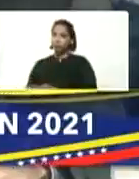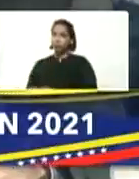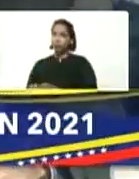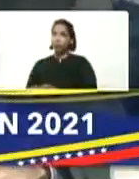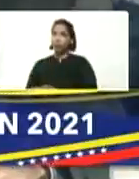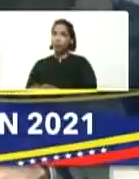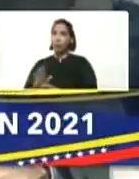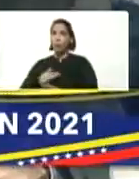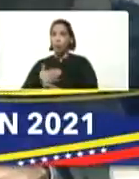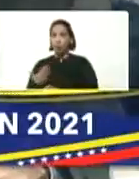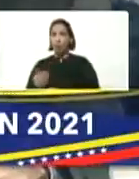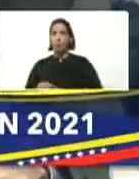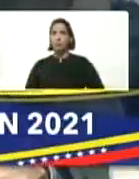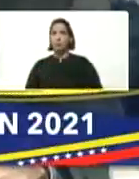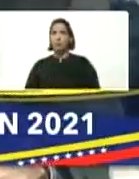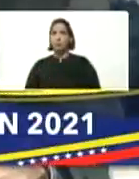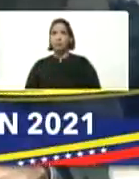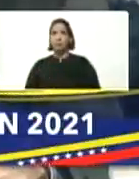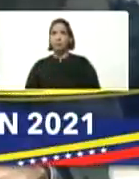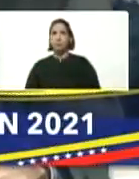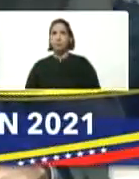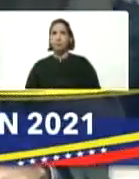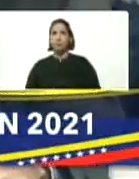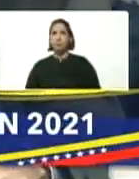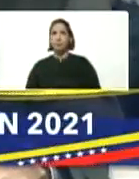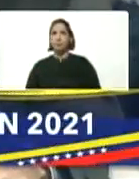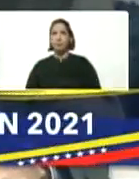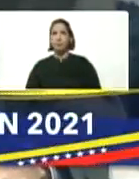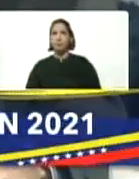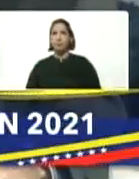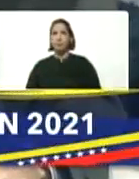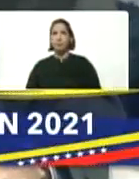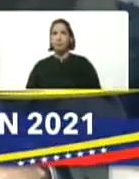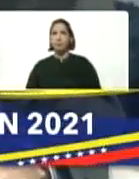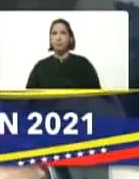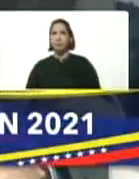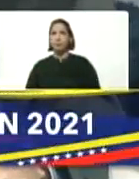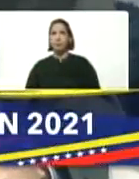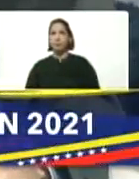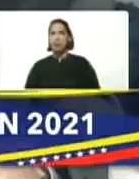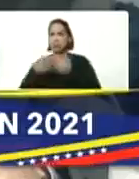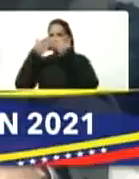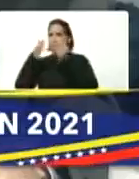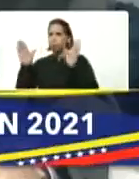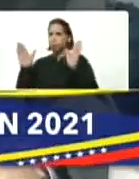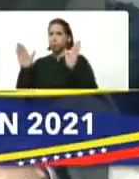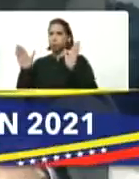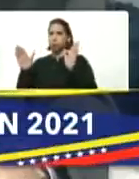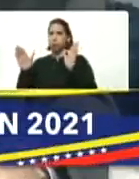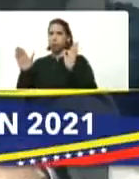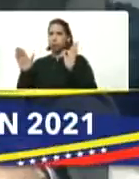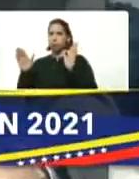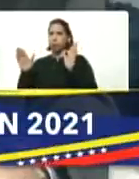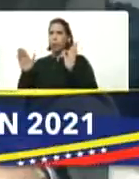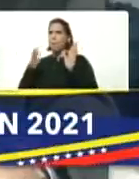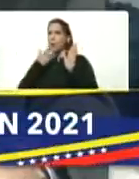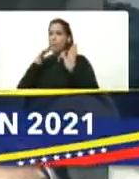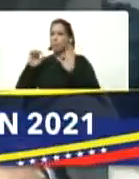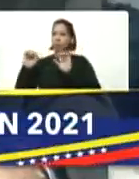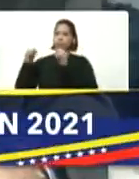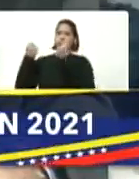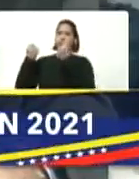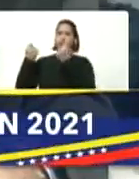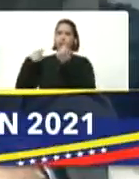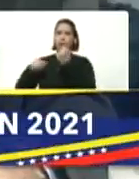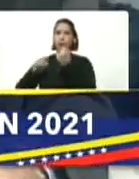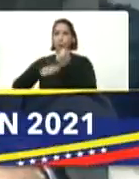en lo digital podemos llegar, podemos desbloquear. Es decir, el bloqueo que nos tienen, nosotros